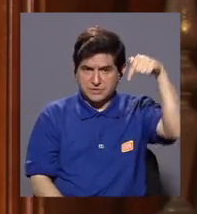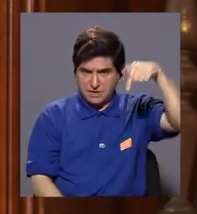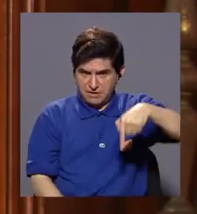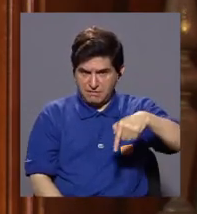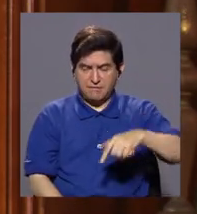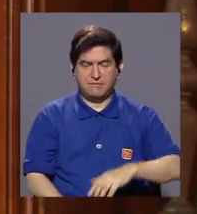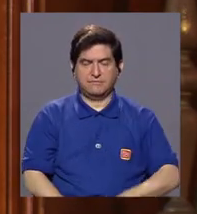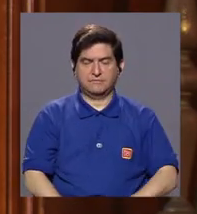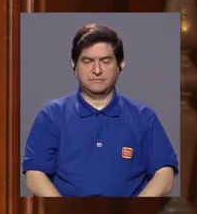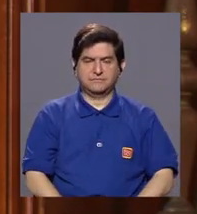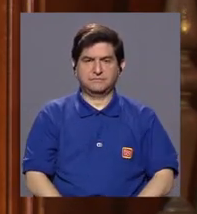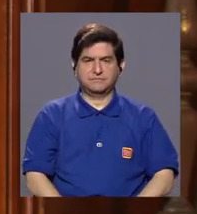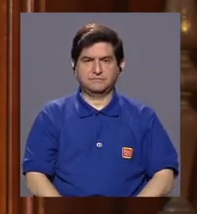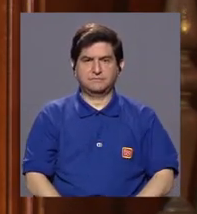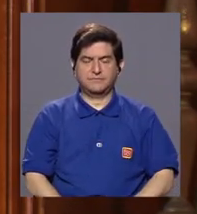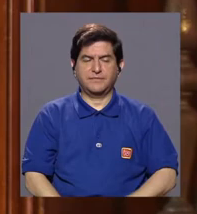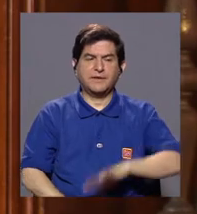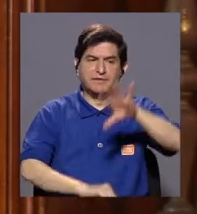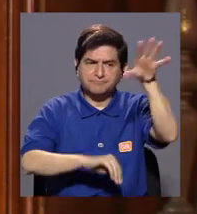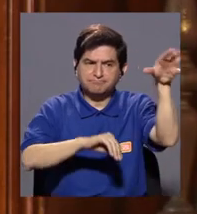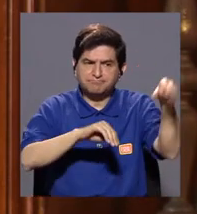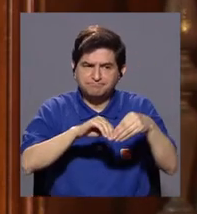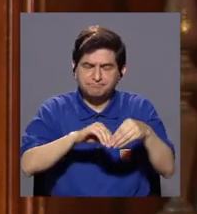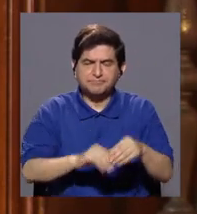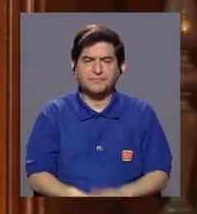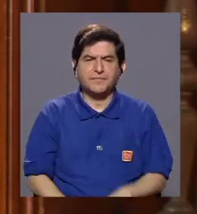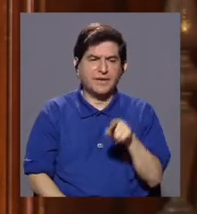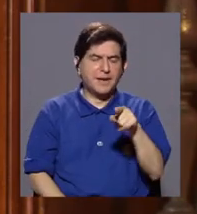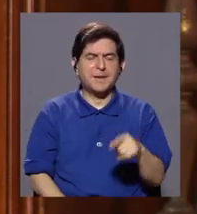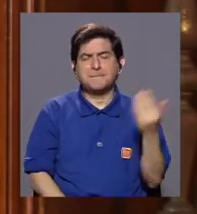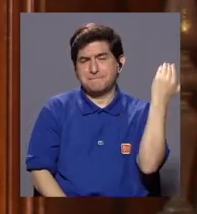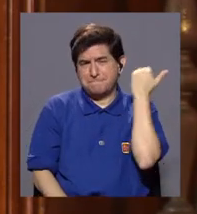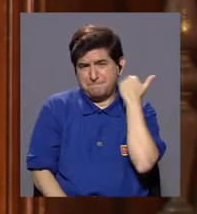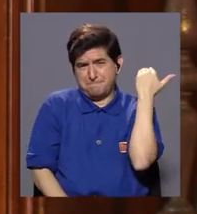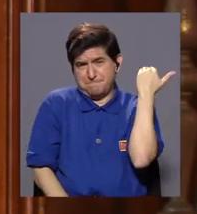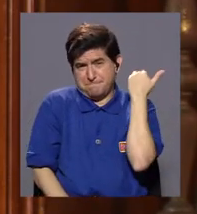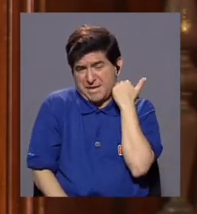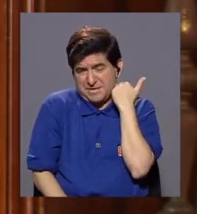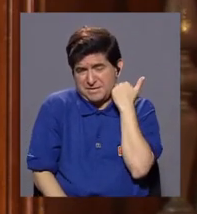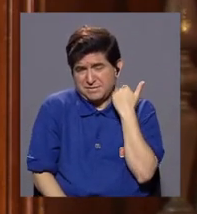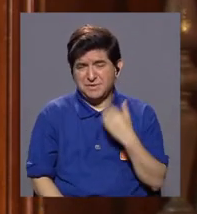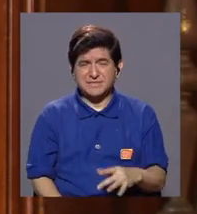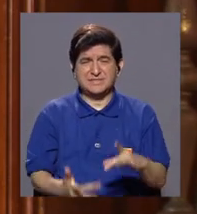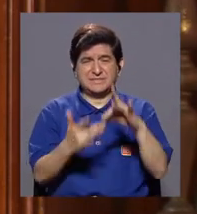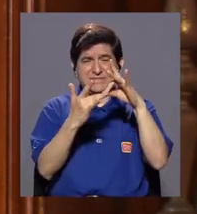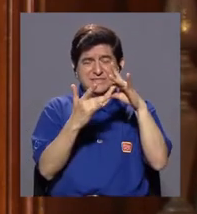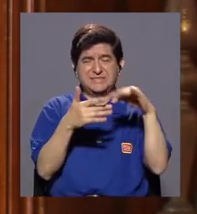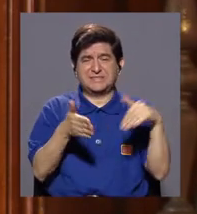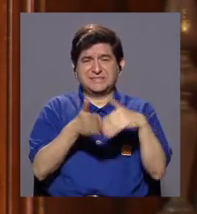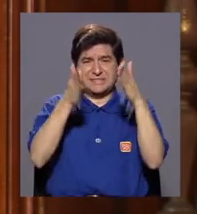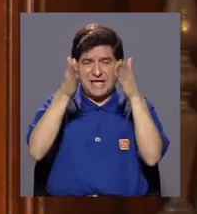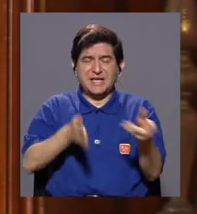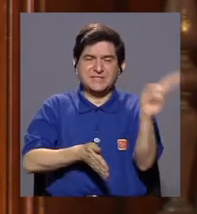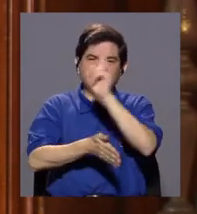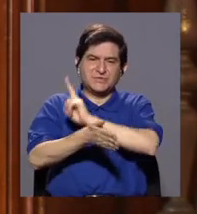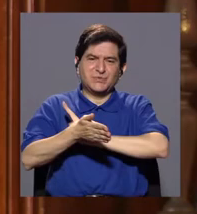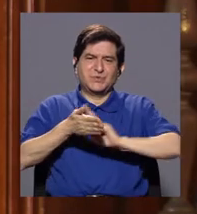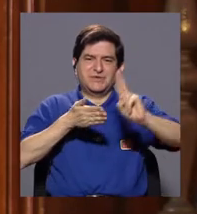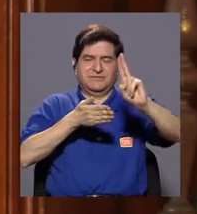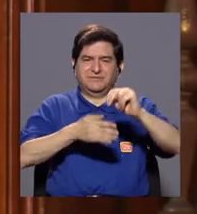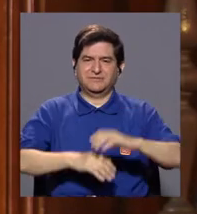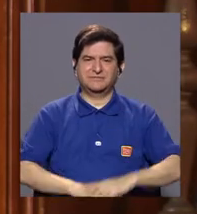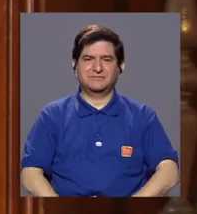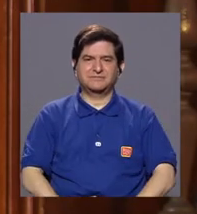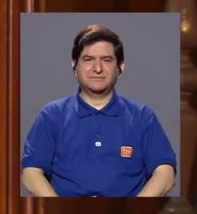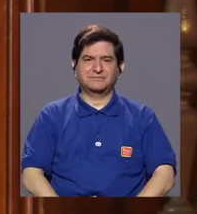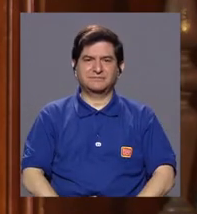tradiciones, sino porque también muchas de estas víctimas son estudiantes universitarios.